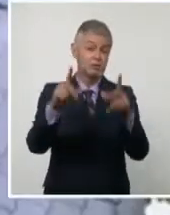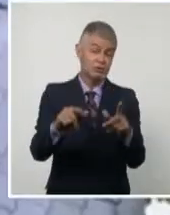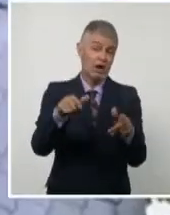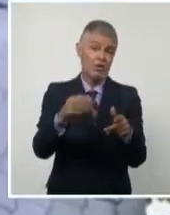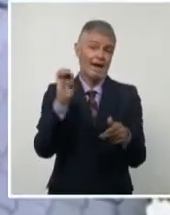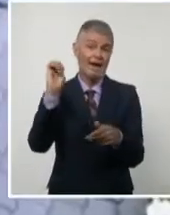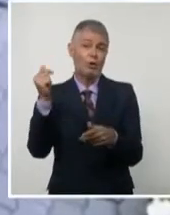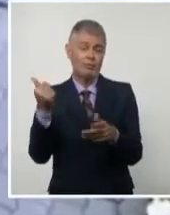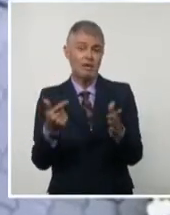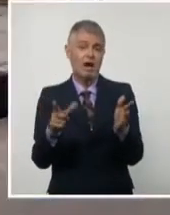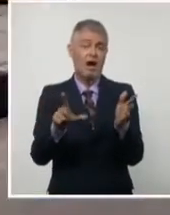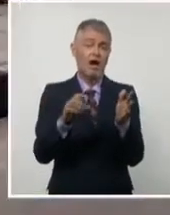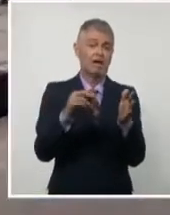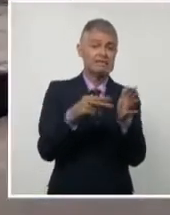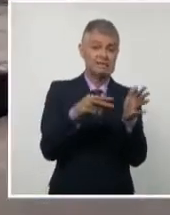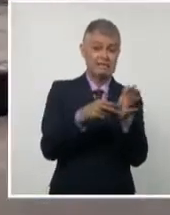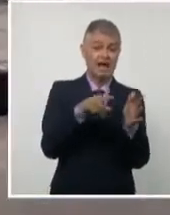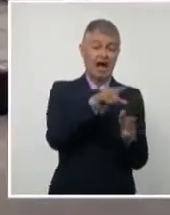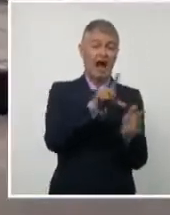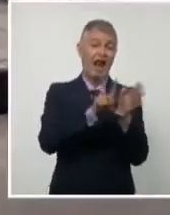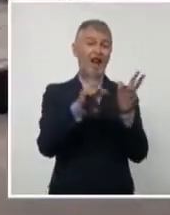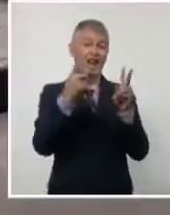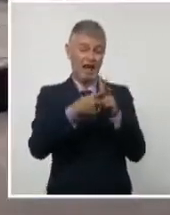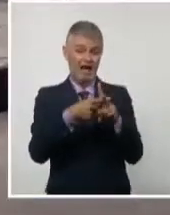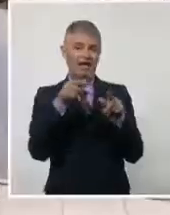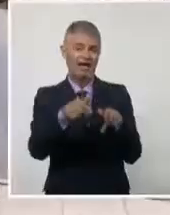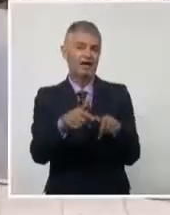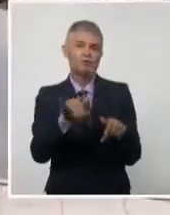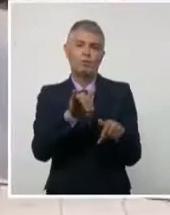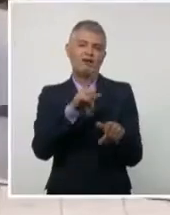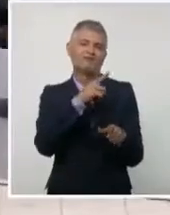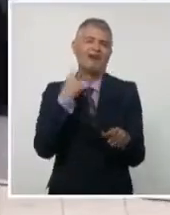ley César es solo el reflejo del fracaso de Washington